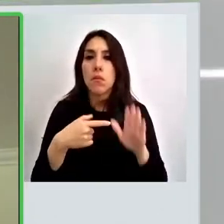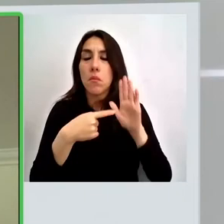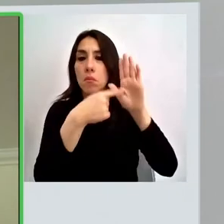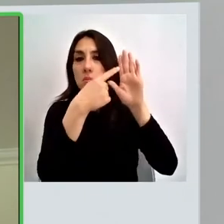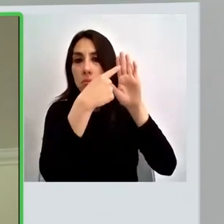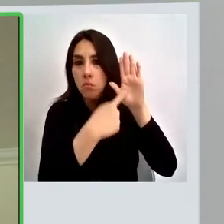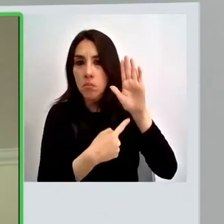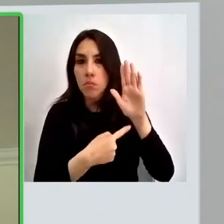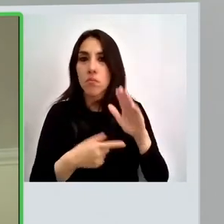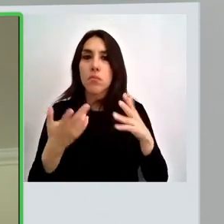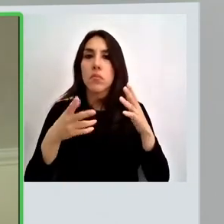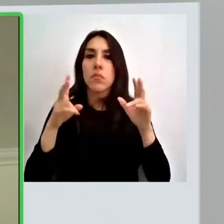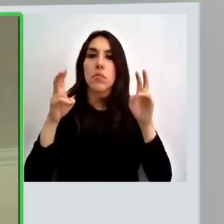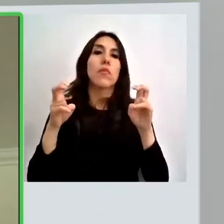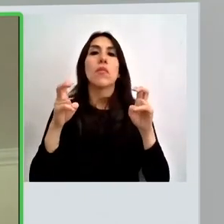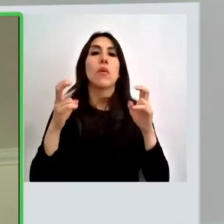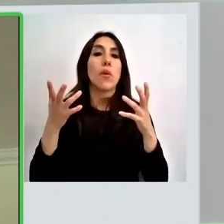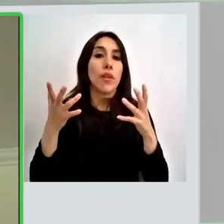1